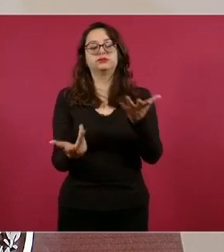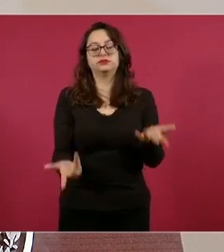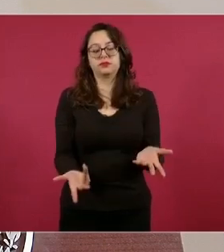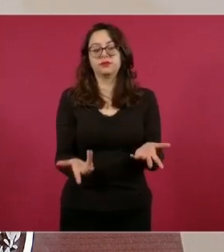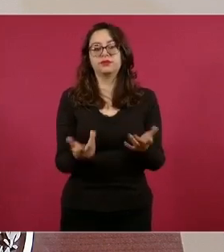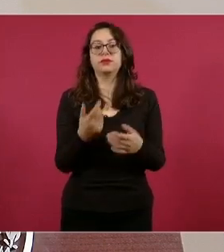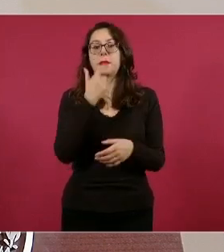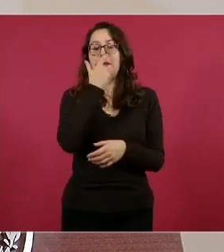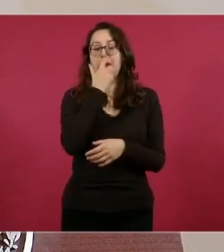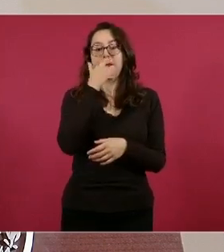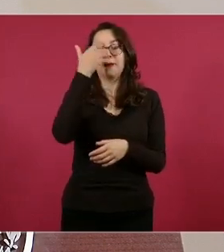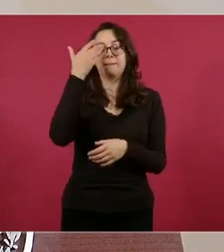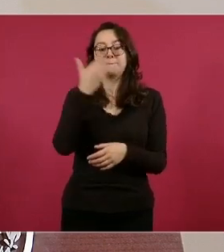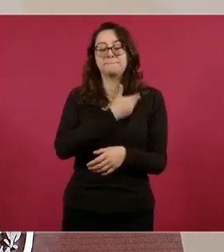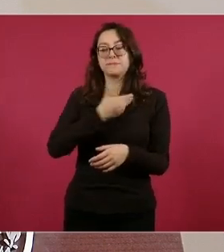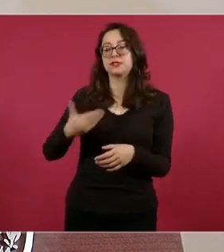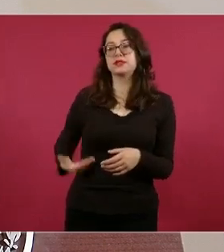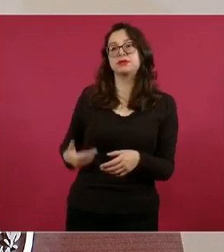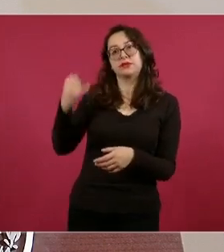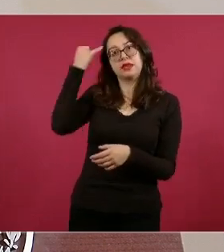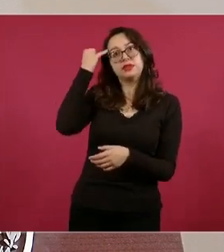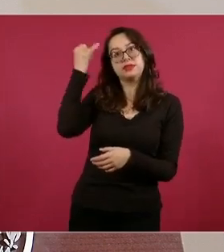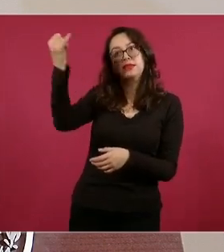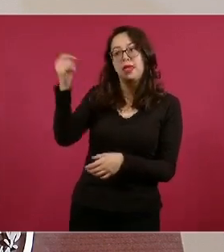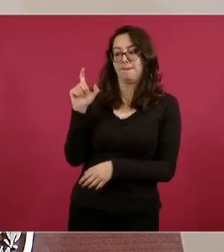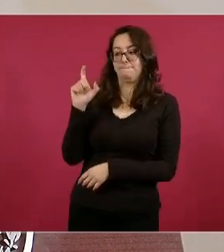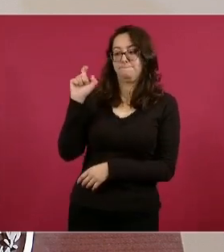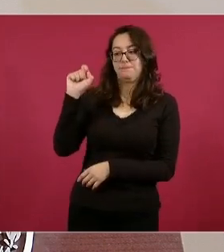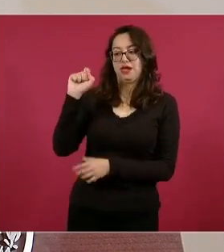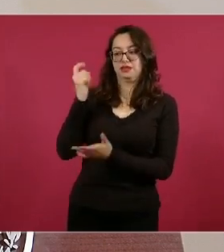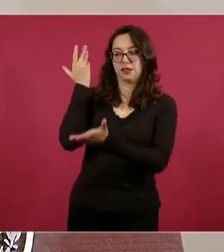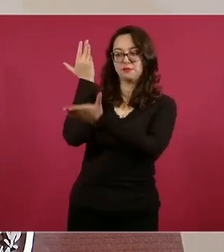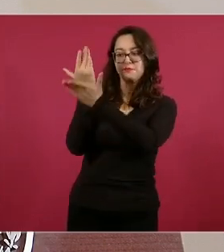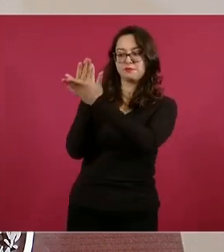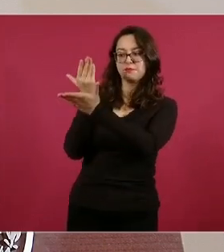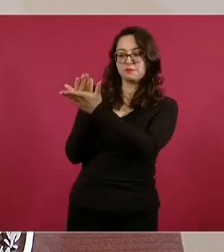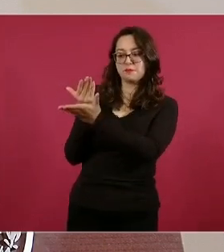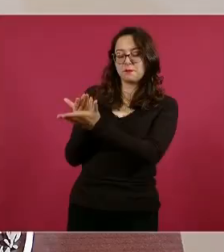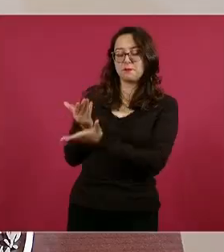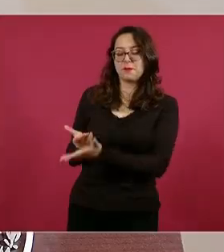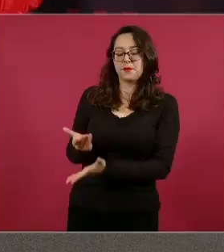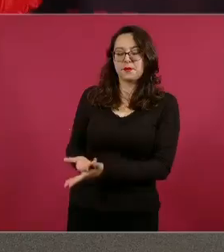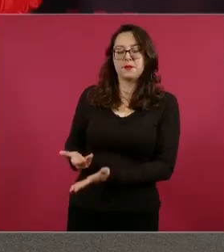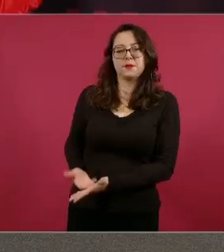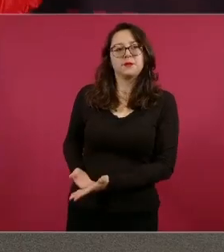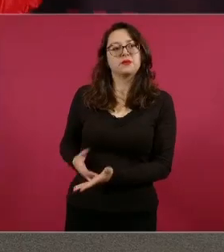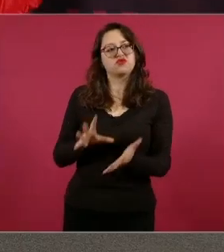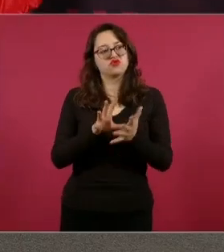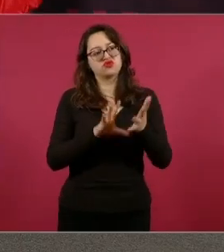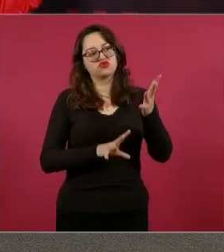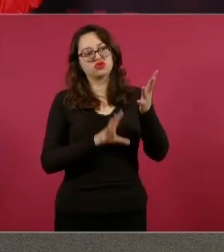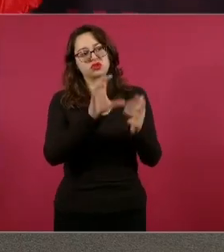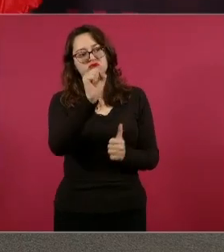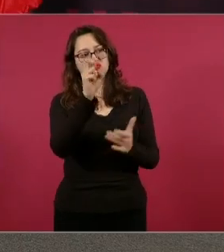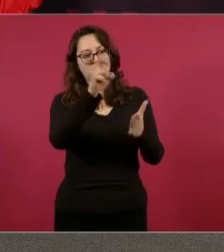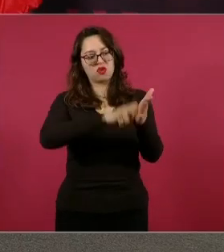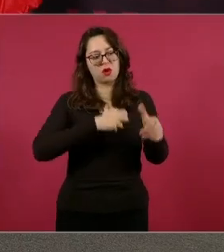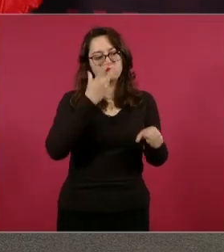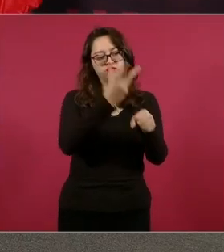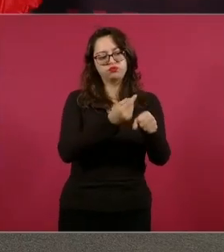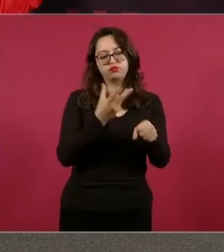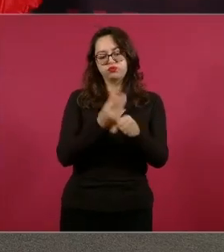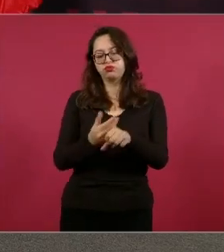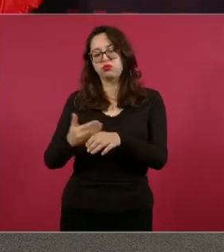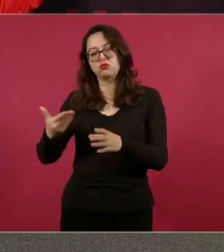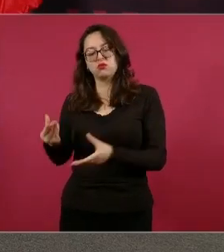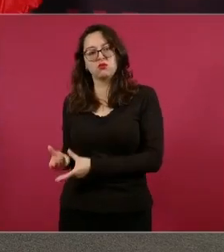20 iniciativas que se han presentado el 5 de febrero y que están ya en análisis y discusión en la Cámara